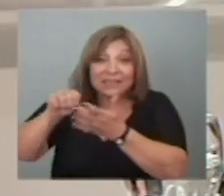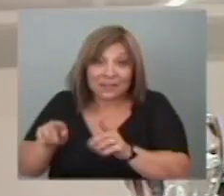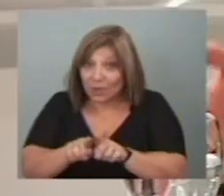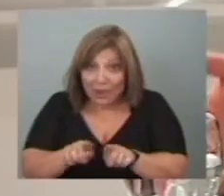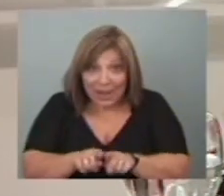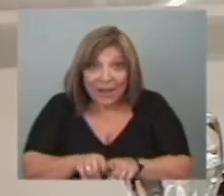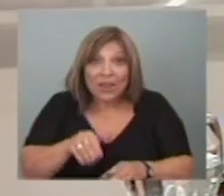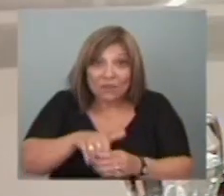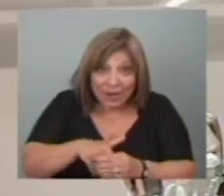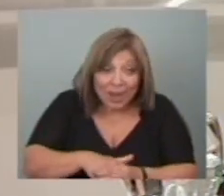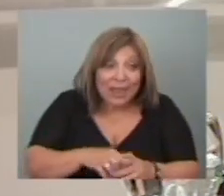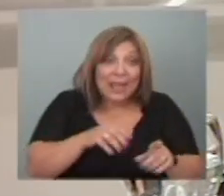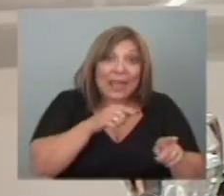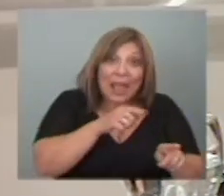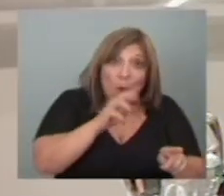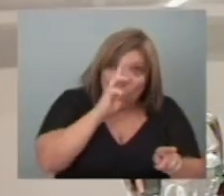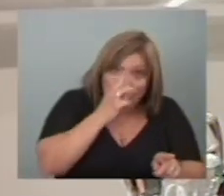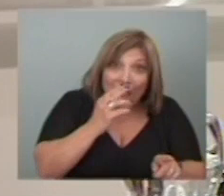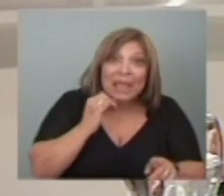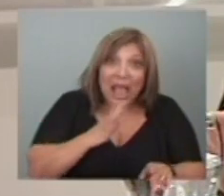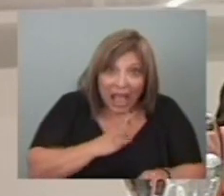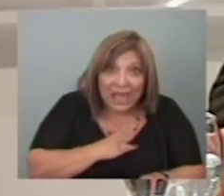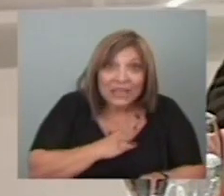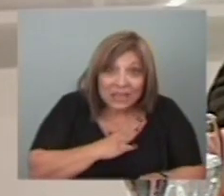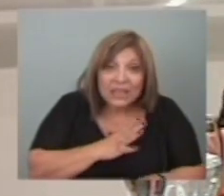tienen voto epistolar y consular en el Uruguay,